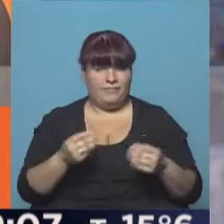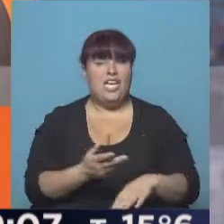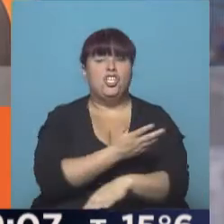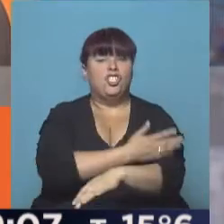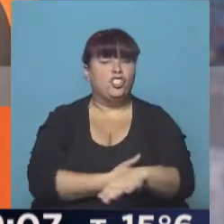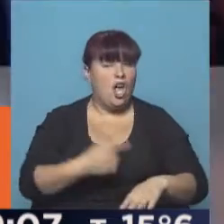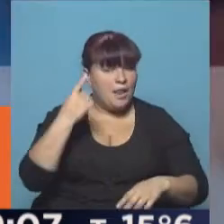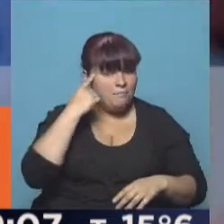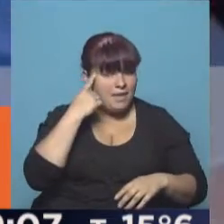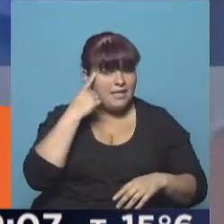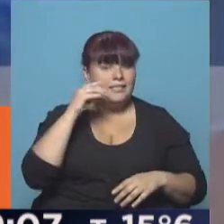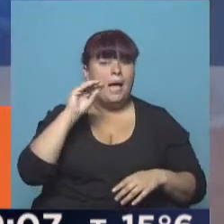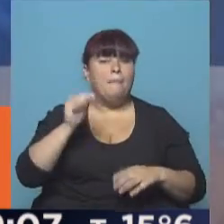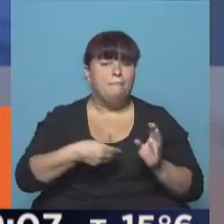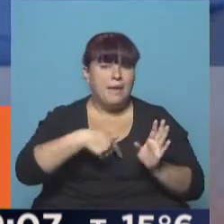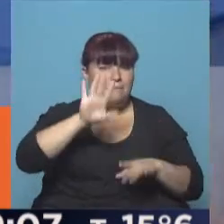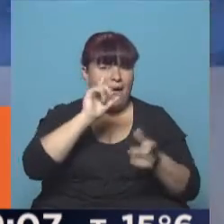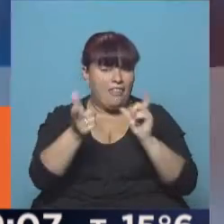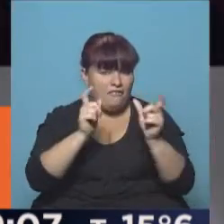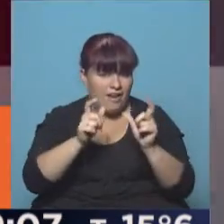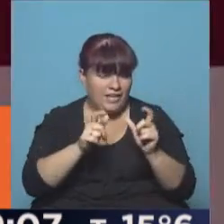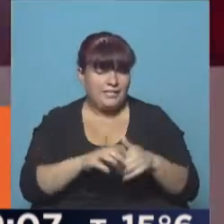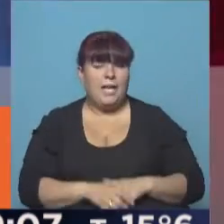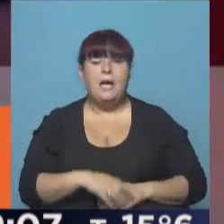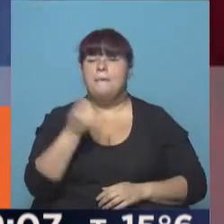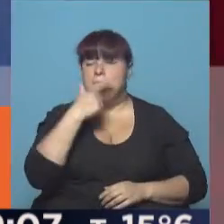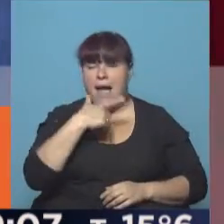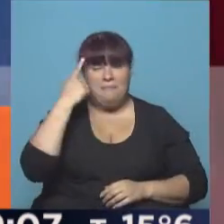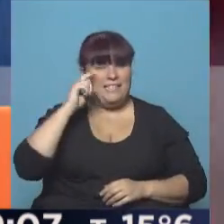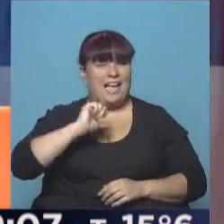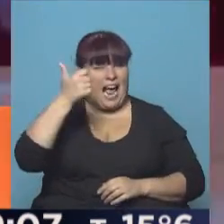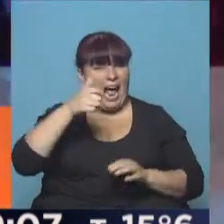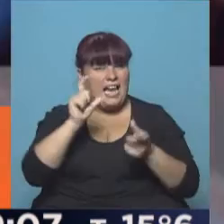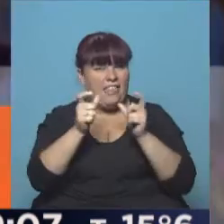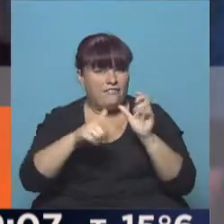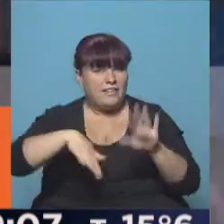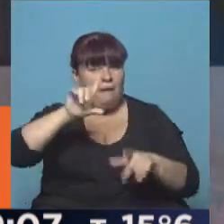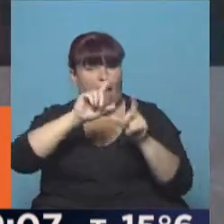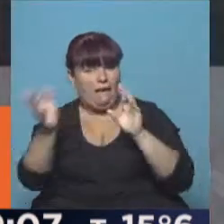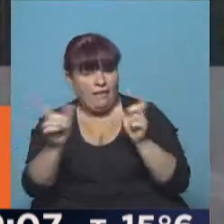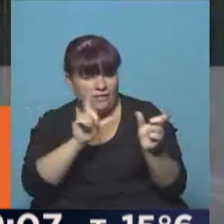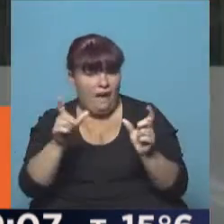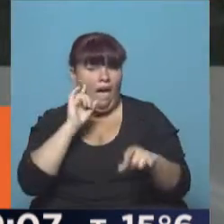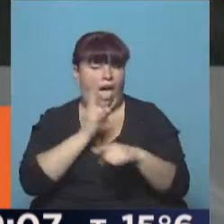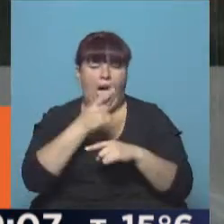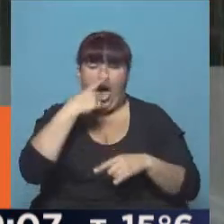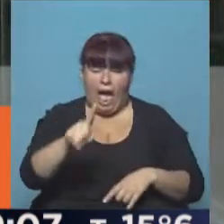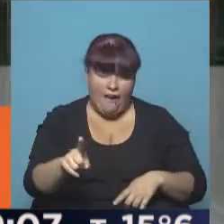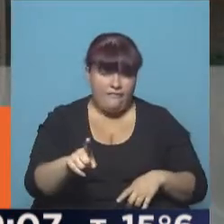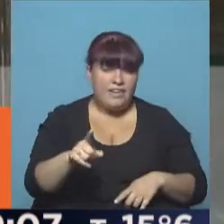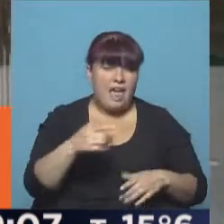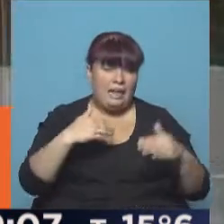Scioli pensaba que perdía por más diferencia y Macri que la ganaba por una brecha más amplia. Finalmente se